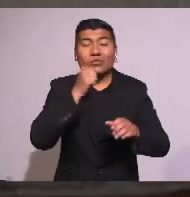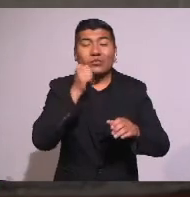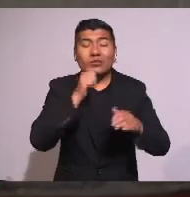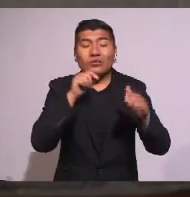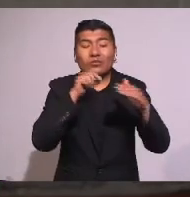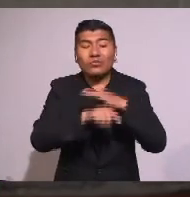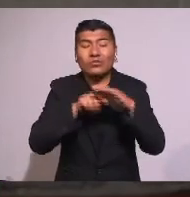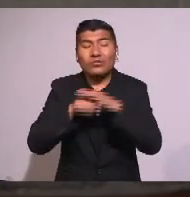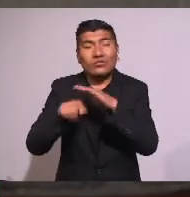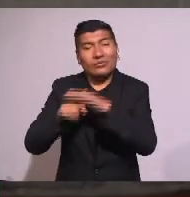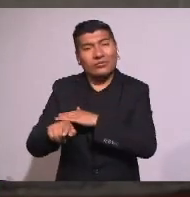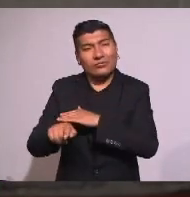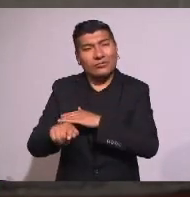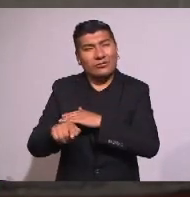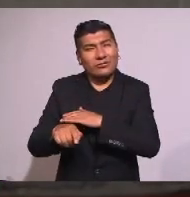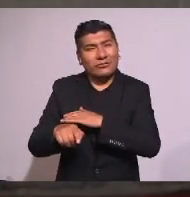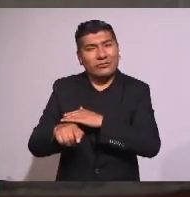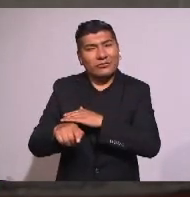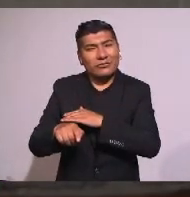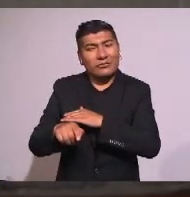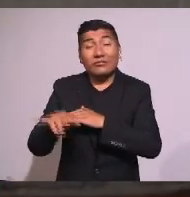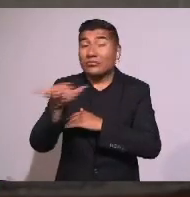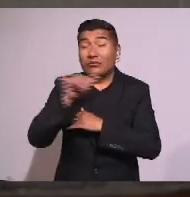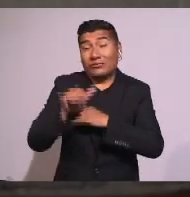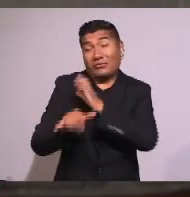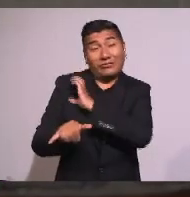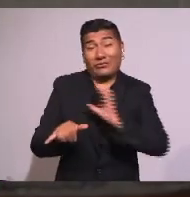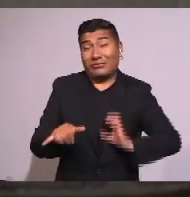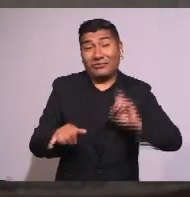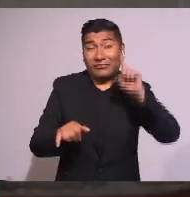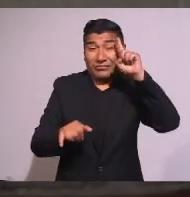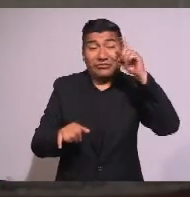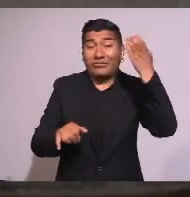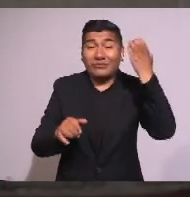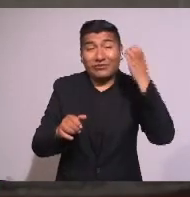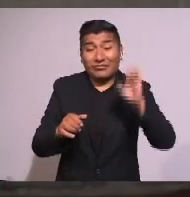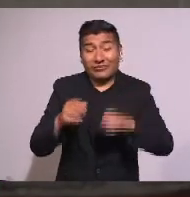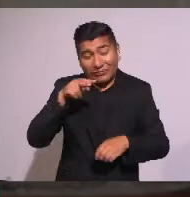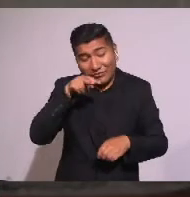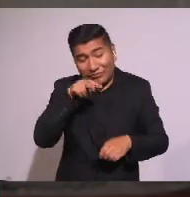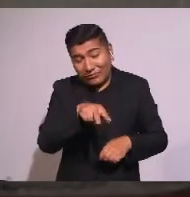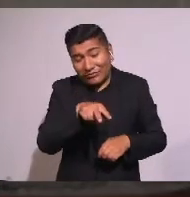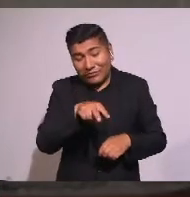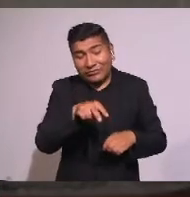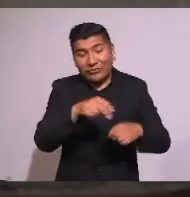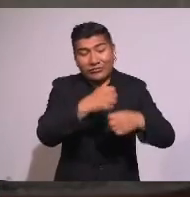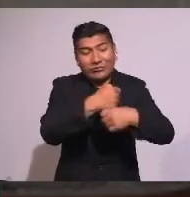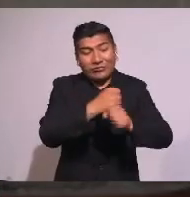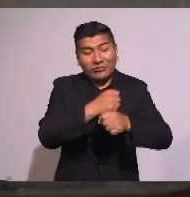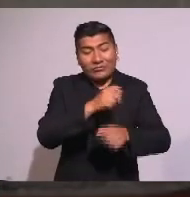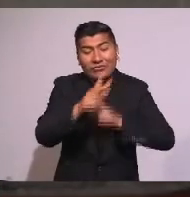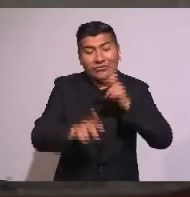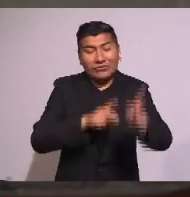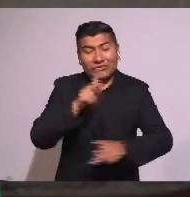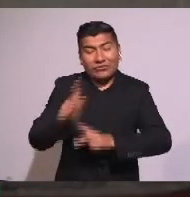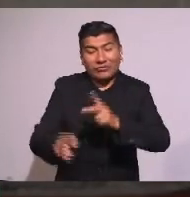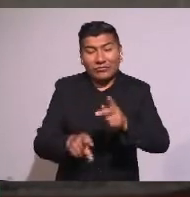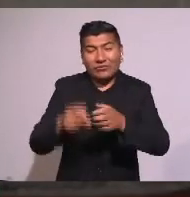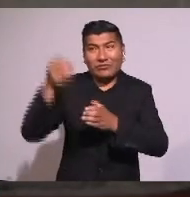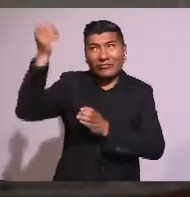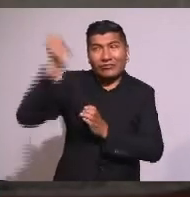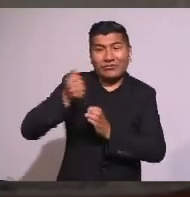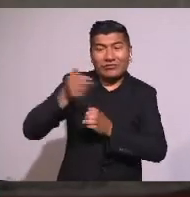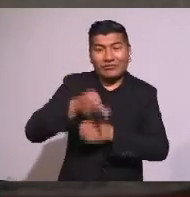feminicidios. De igual manera, Cristo no quiere escuchar que se arma al pueblo con pistolas, palos